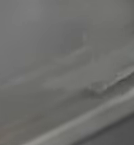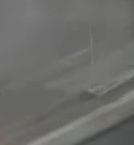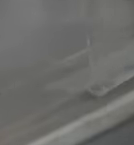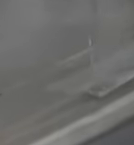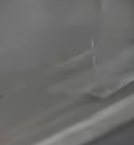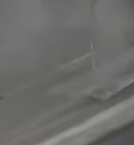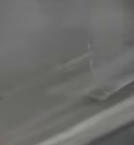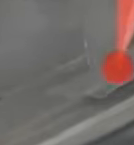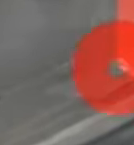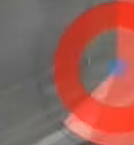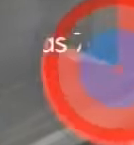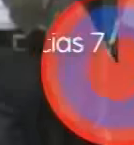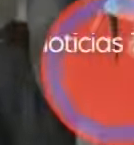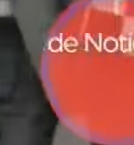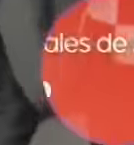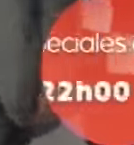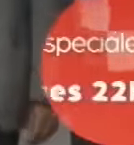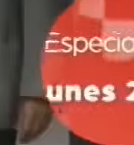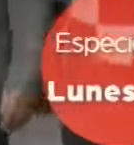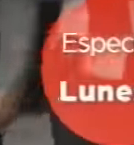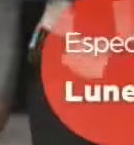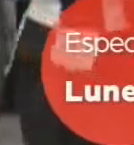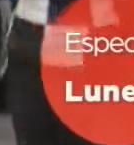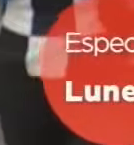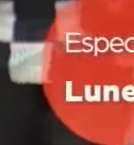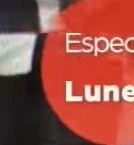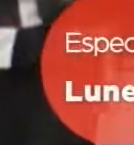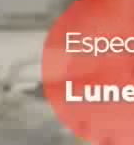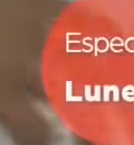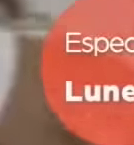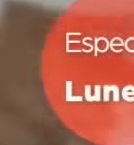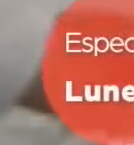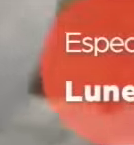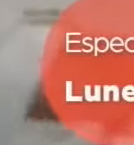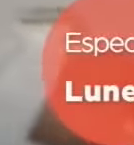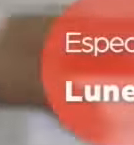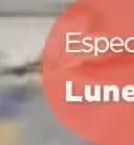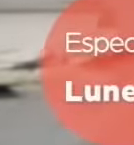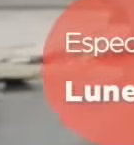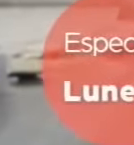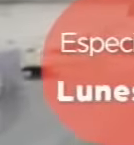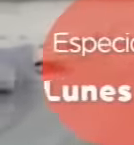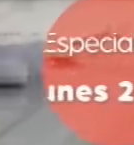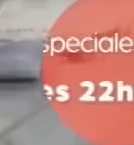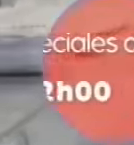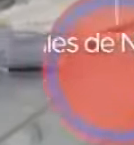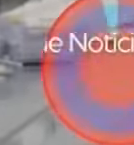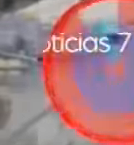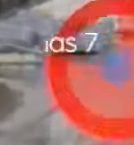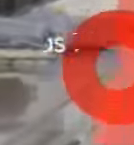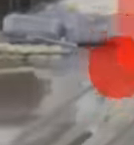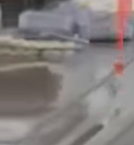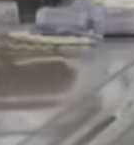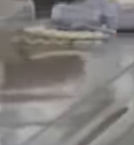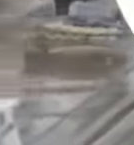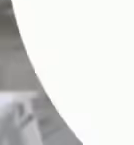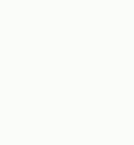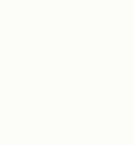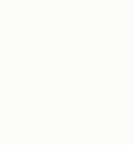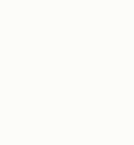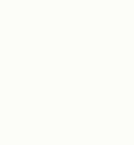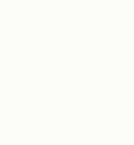calidad. Medicamentos, mercancía o bien social. Este lunes, 22 horas.